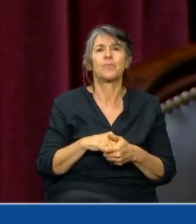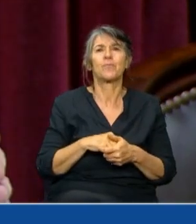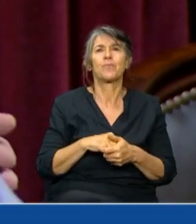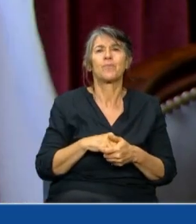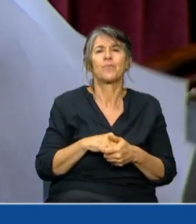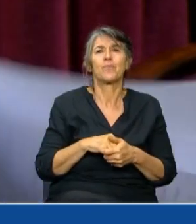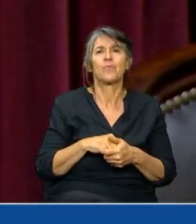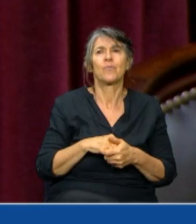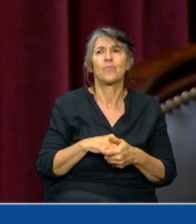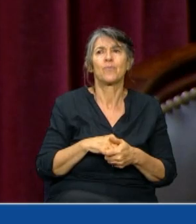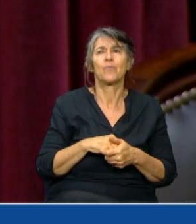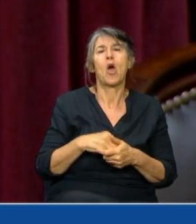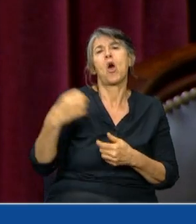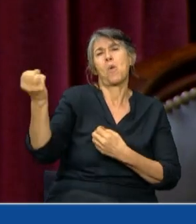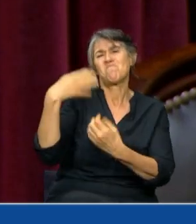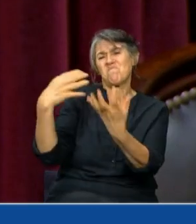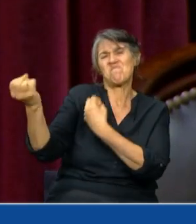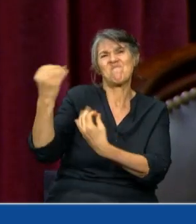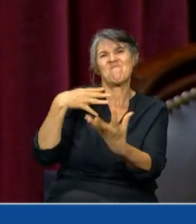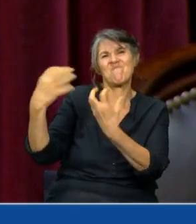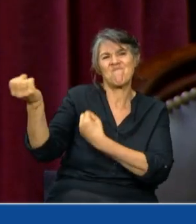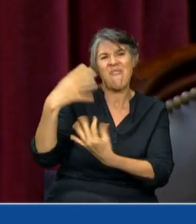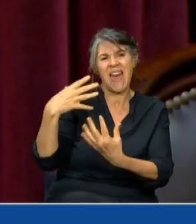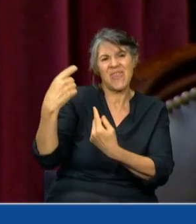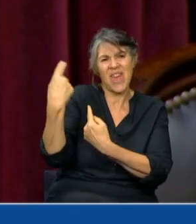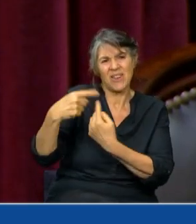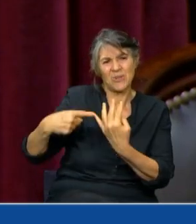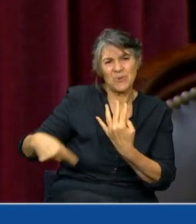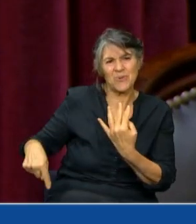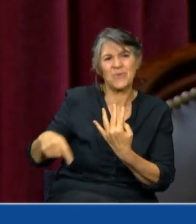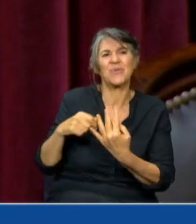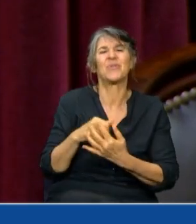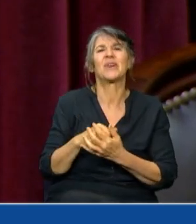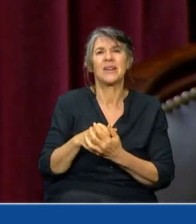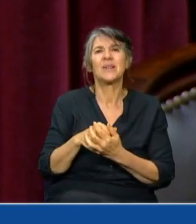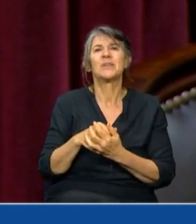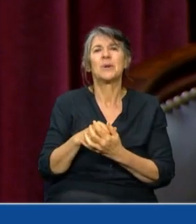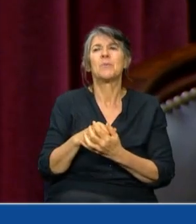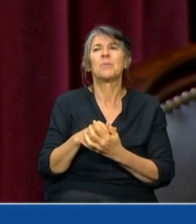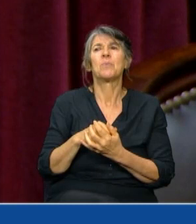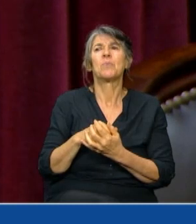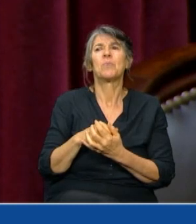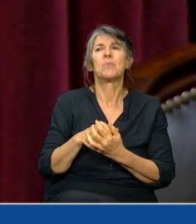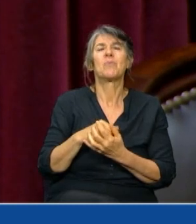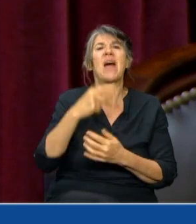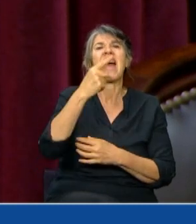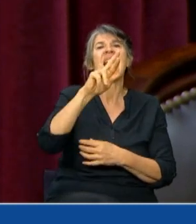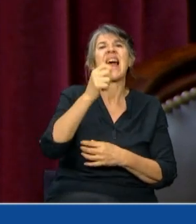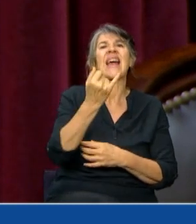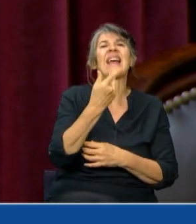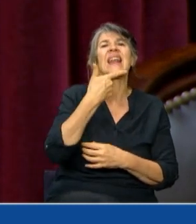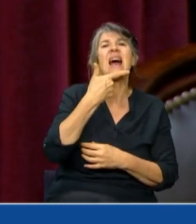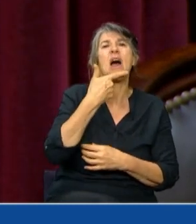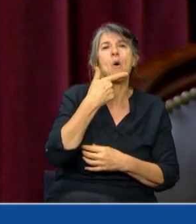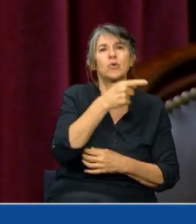nos mandan sus trolls, muchos de los que tienen voceros, como Krauss, que está